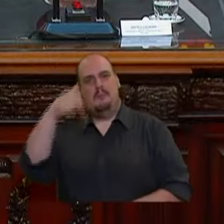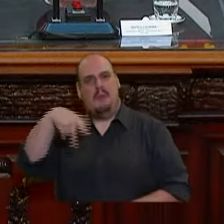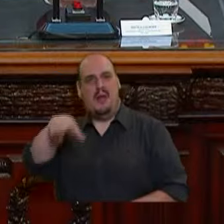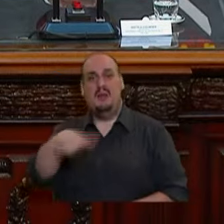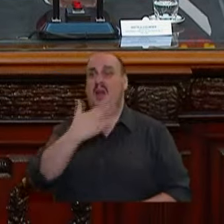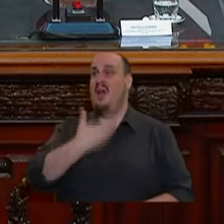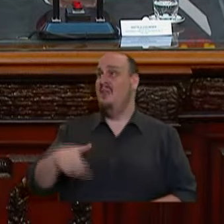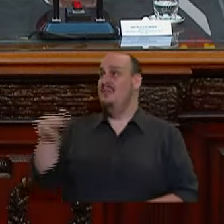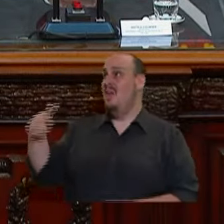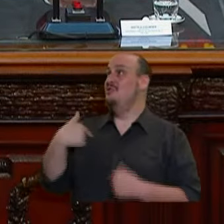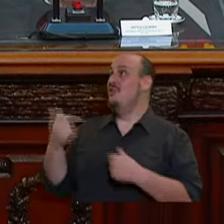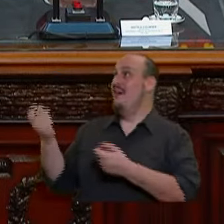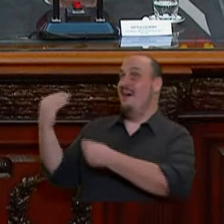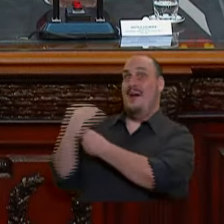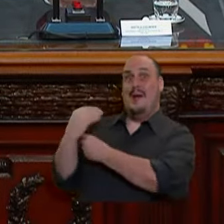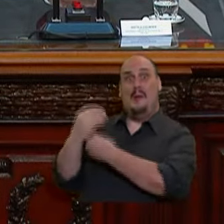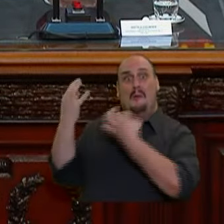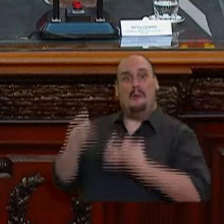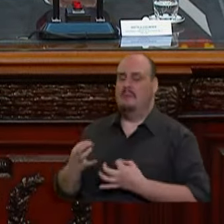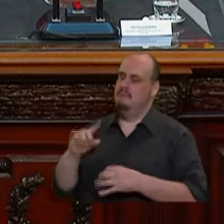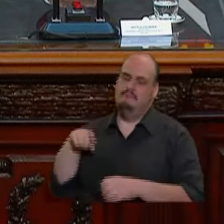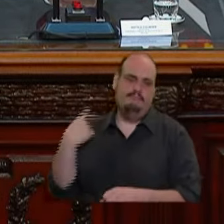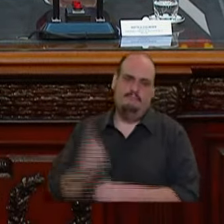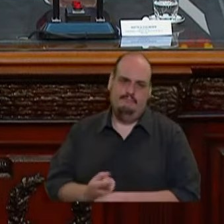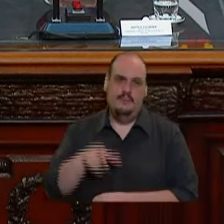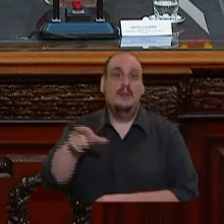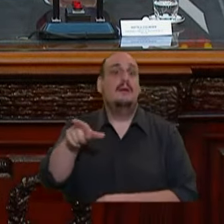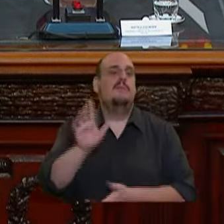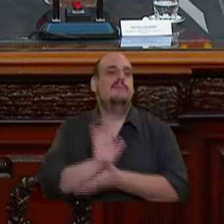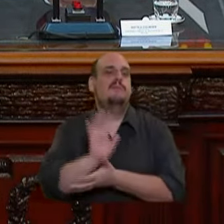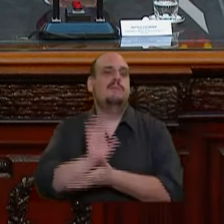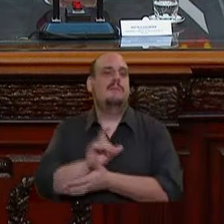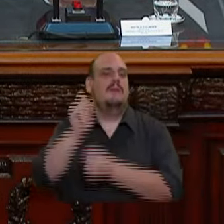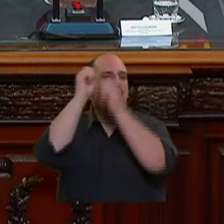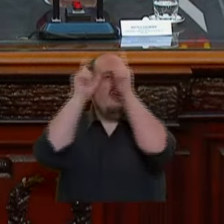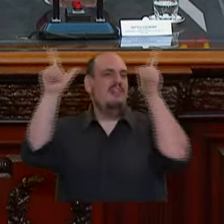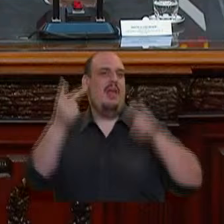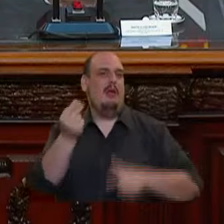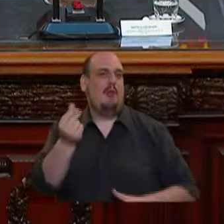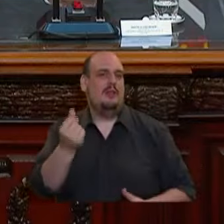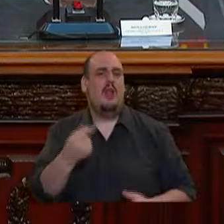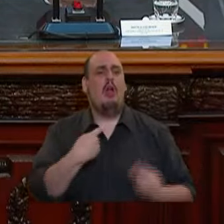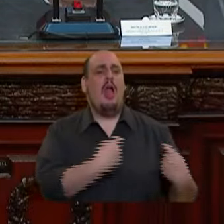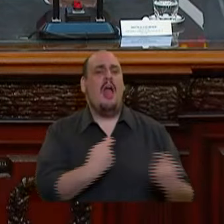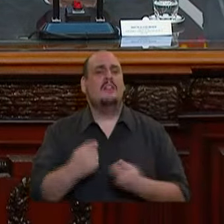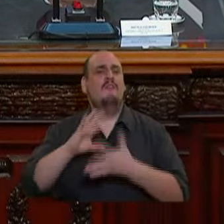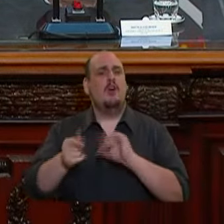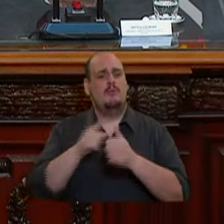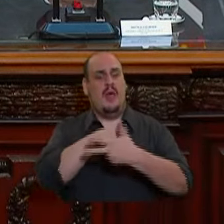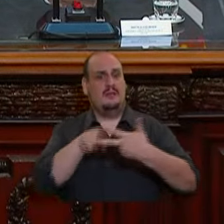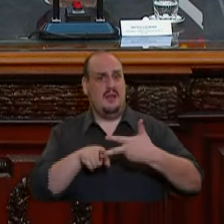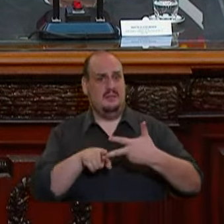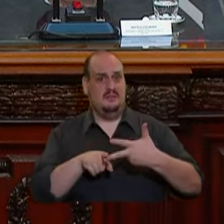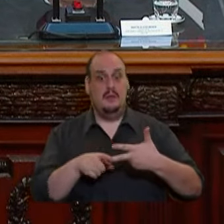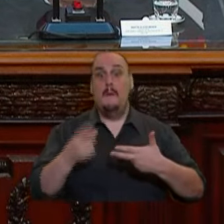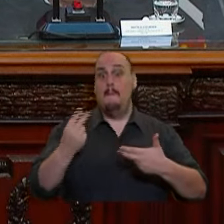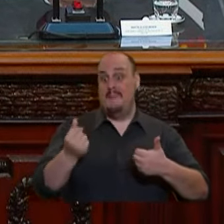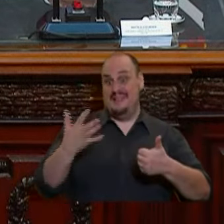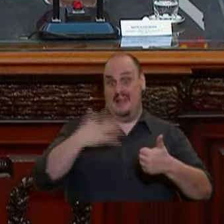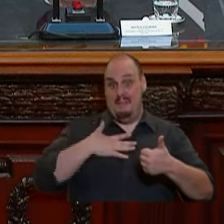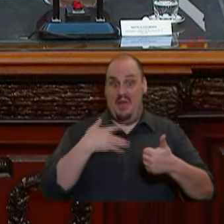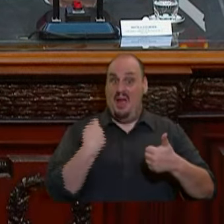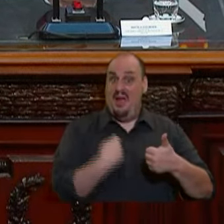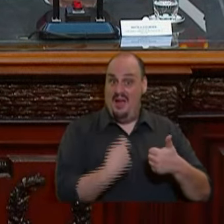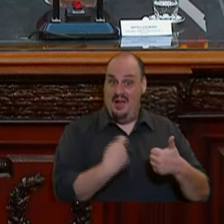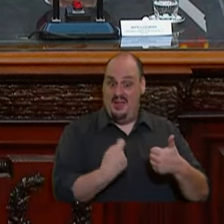esperar. Según el padre del monetarismo, existen 4 formas de gastar. Uno puede gastar el dinero propio en uno o en